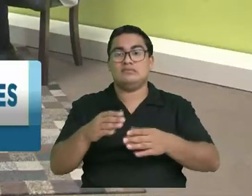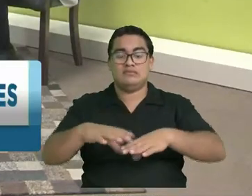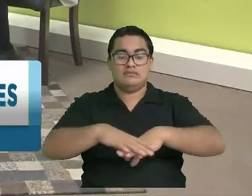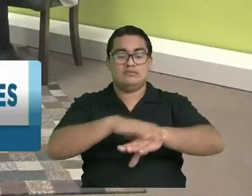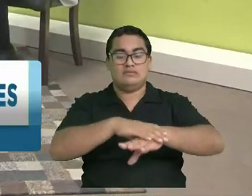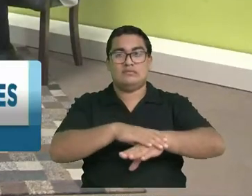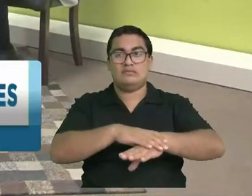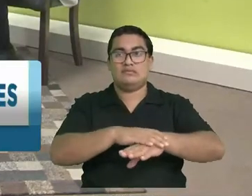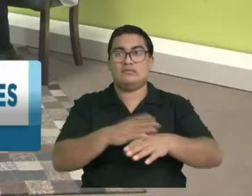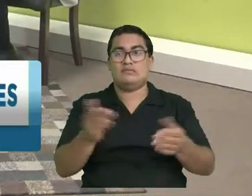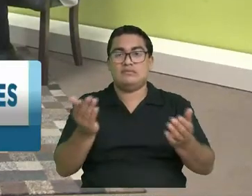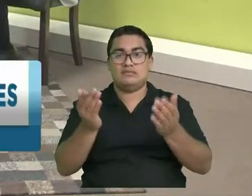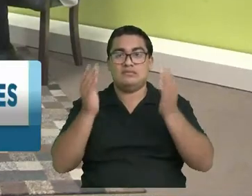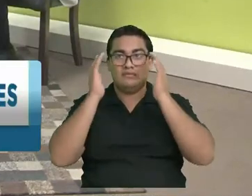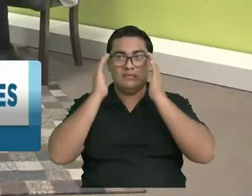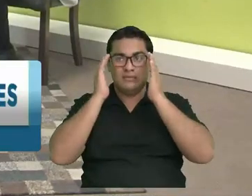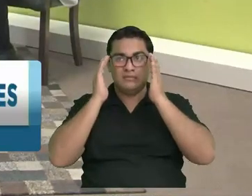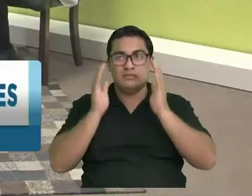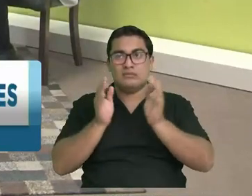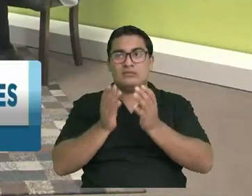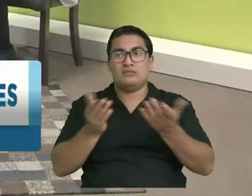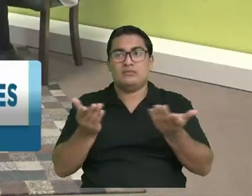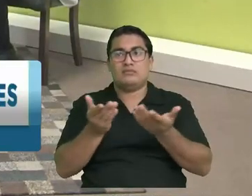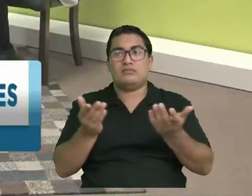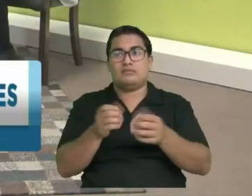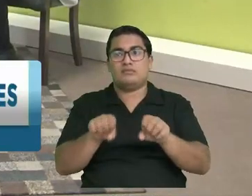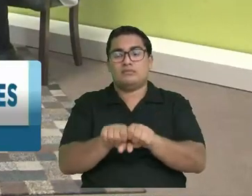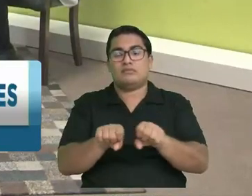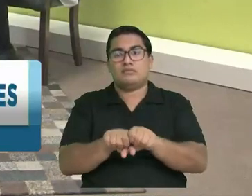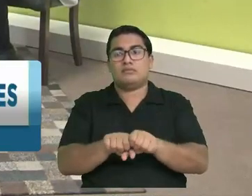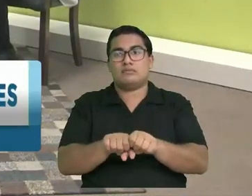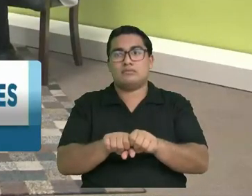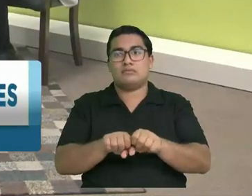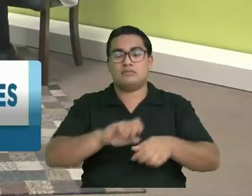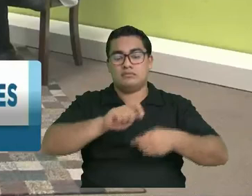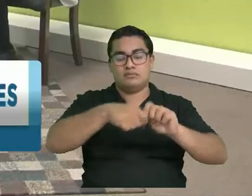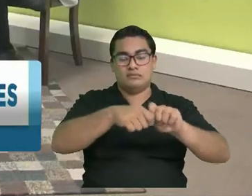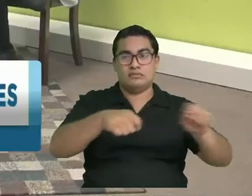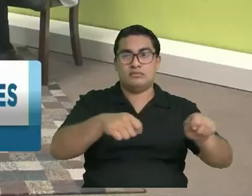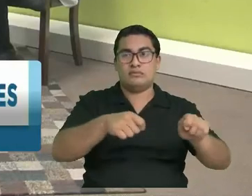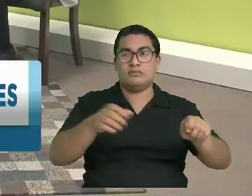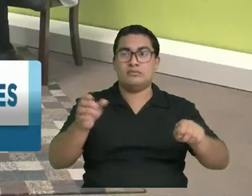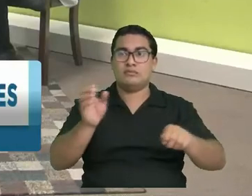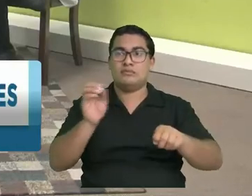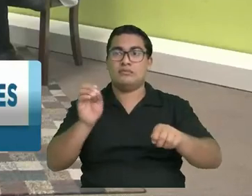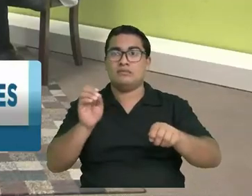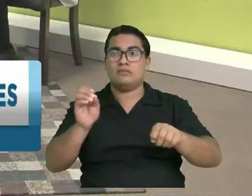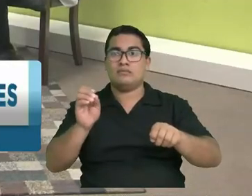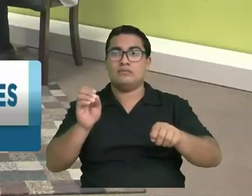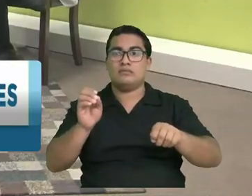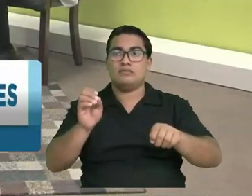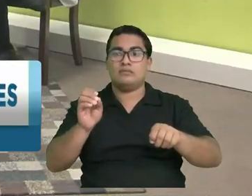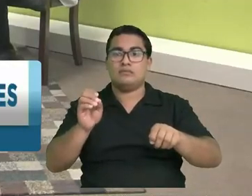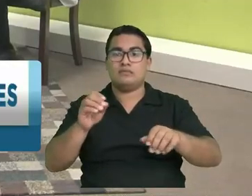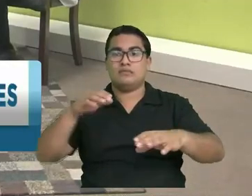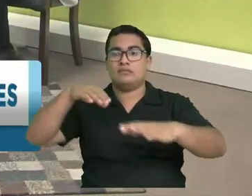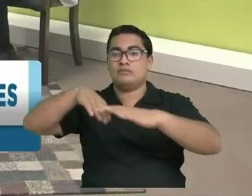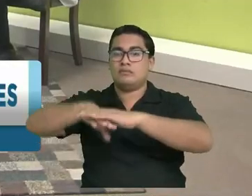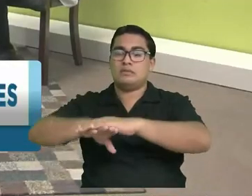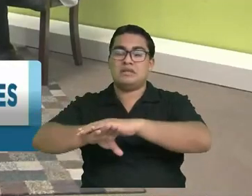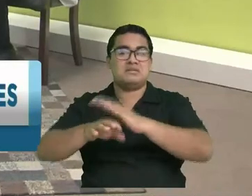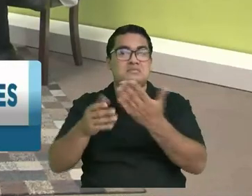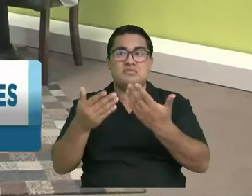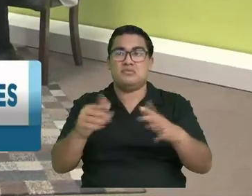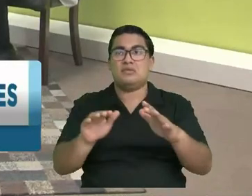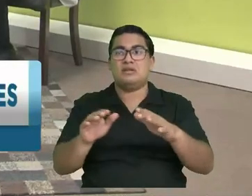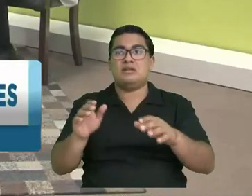pie. Y entre el zapato de amarrar y el zapato de meter, es mejor el de amarrar. ¿Por qué? Porque los